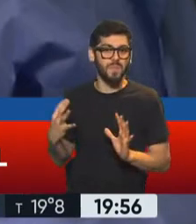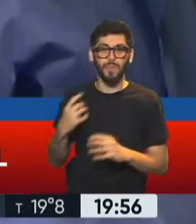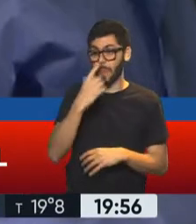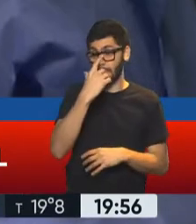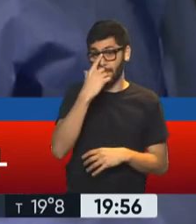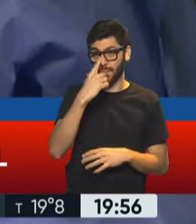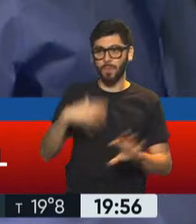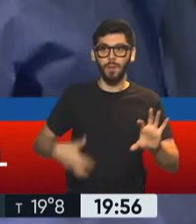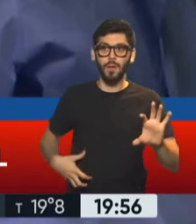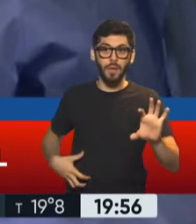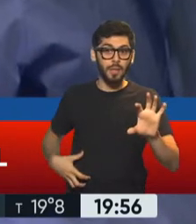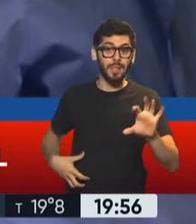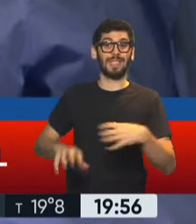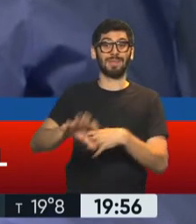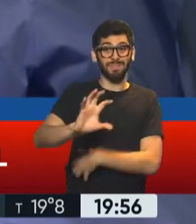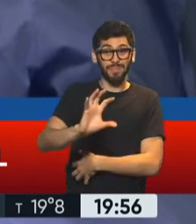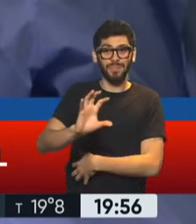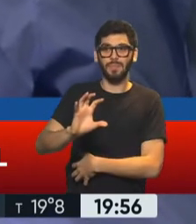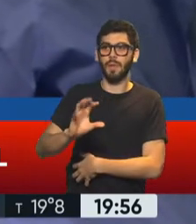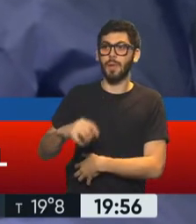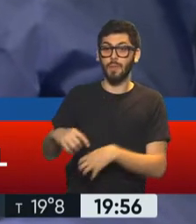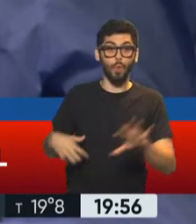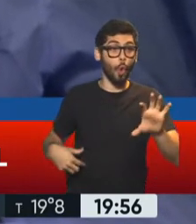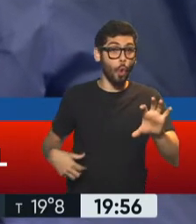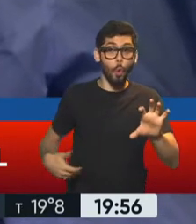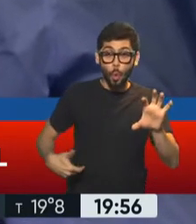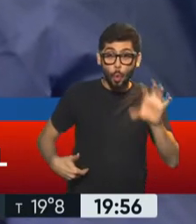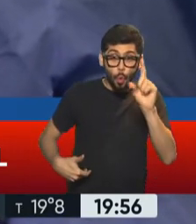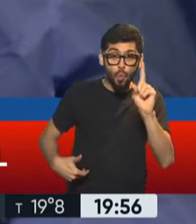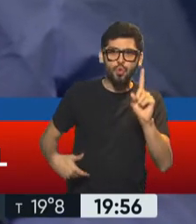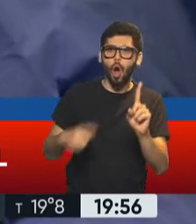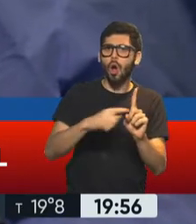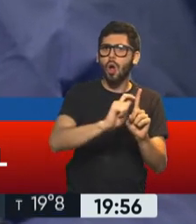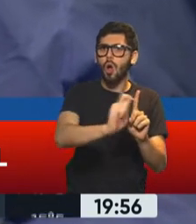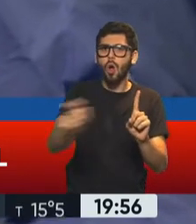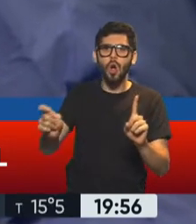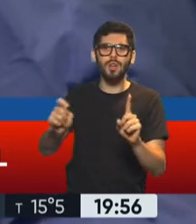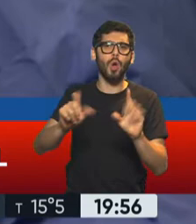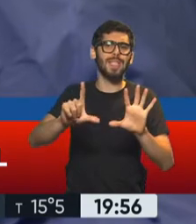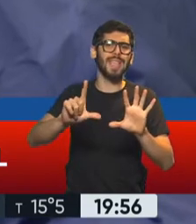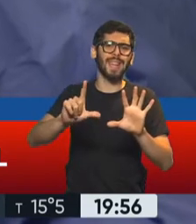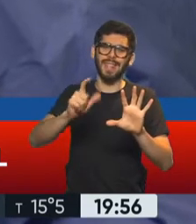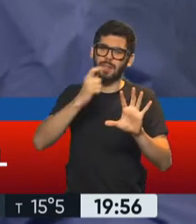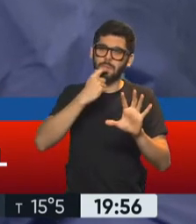puede favorecer hasta siete receptores de muchos órganos, entre ellos dos